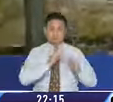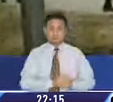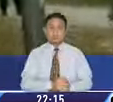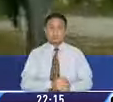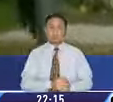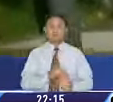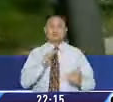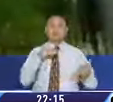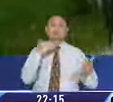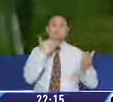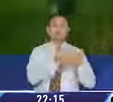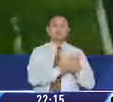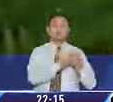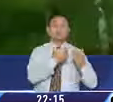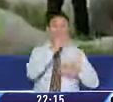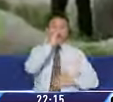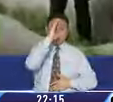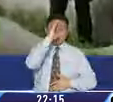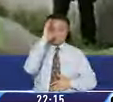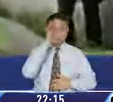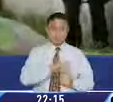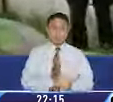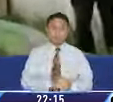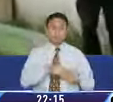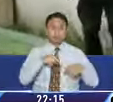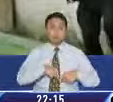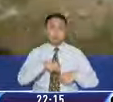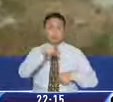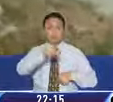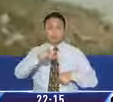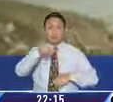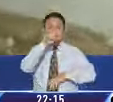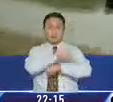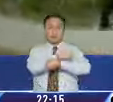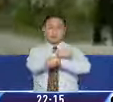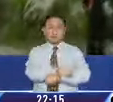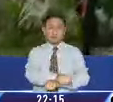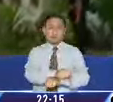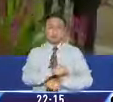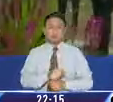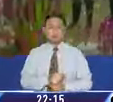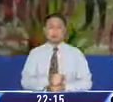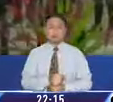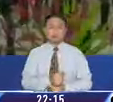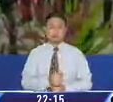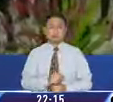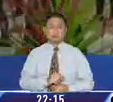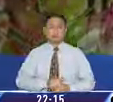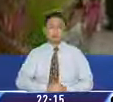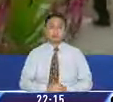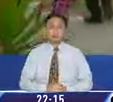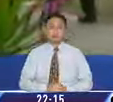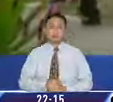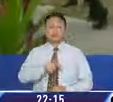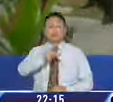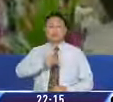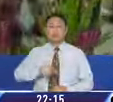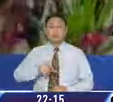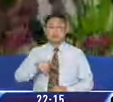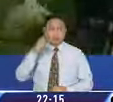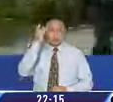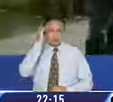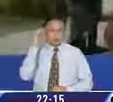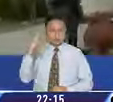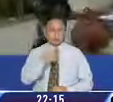allí entraron los uniformados, hicieron varias capturas. ¡Espásalo, espásalo ya! En medio del temor de la gente, actuaron